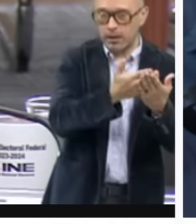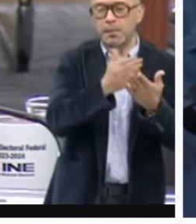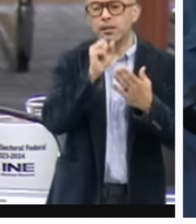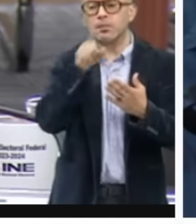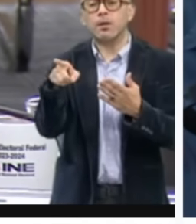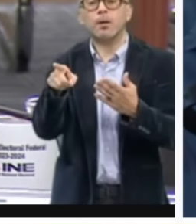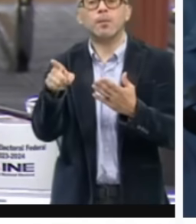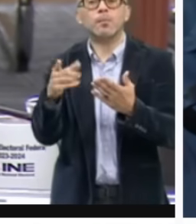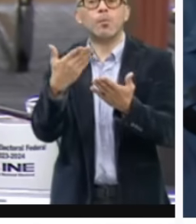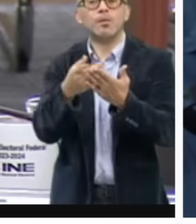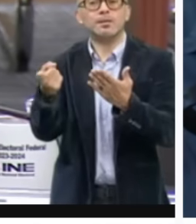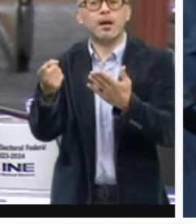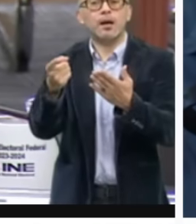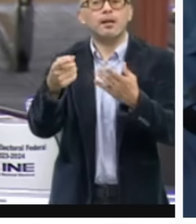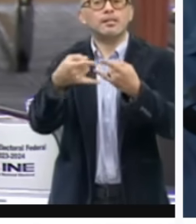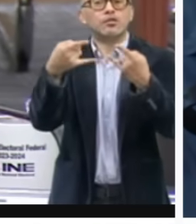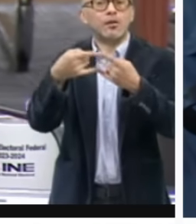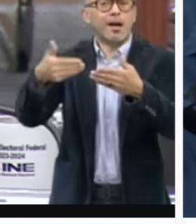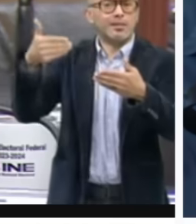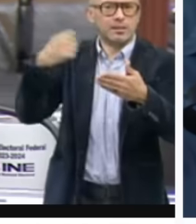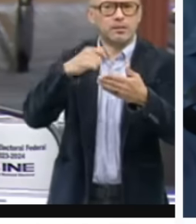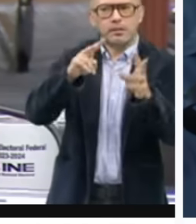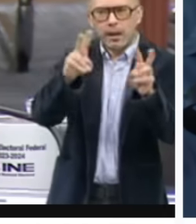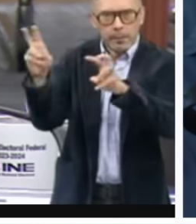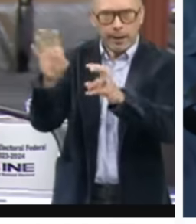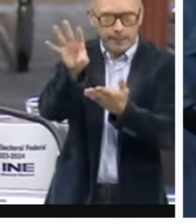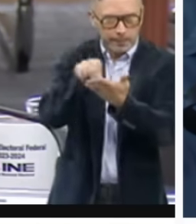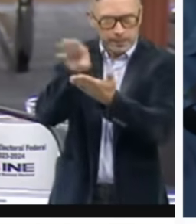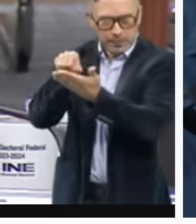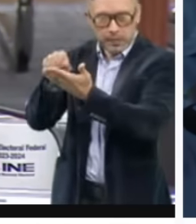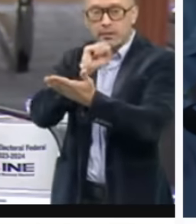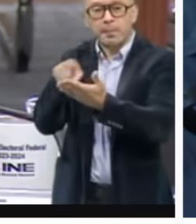de recopilación de criterios vigentes y la no prejuzgación